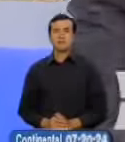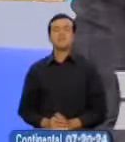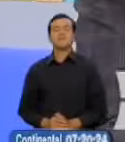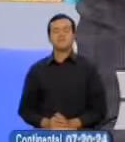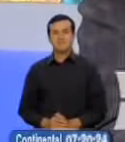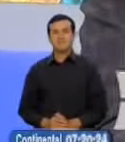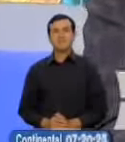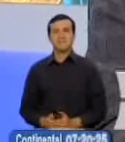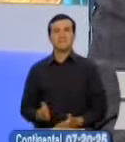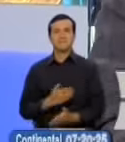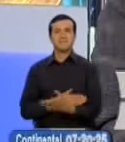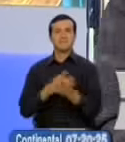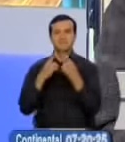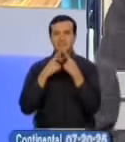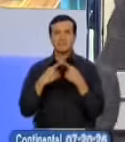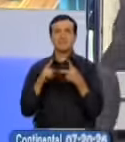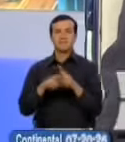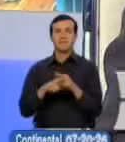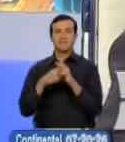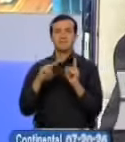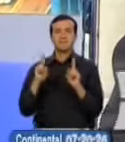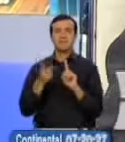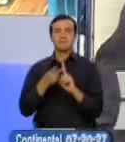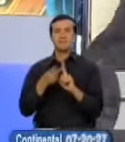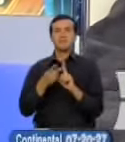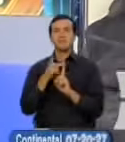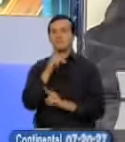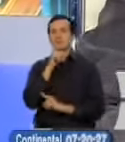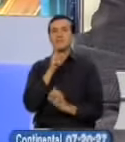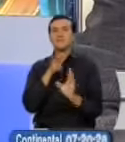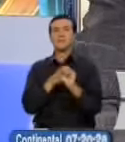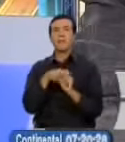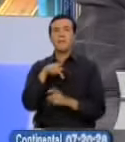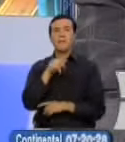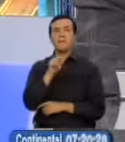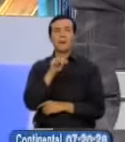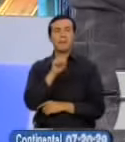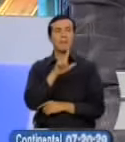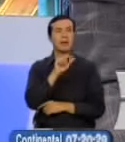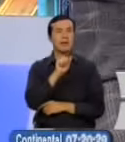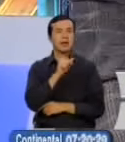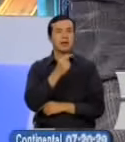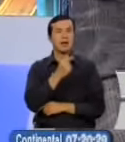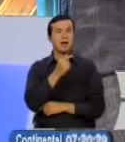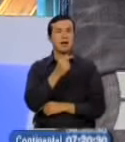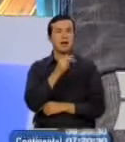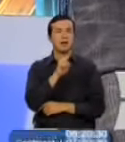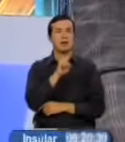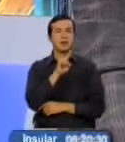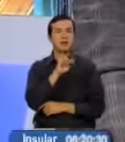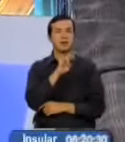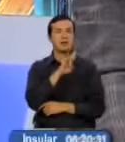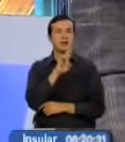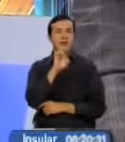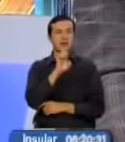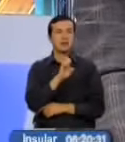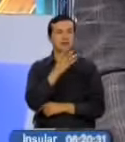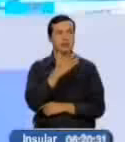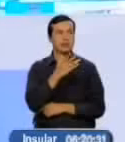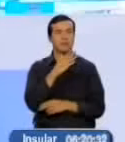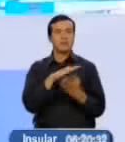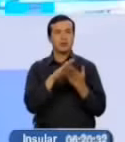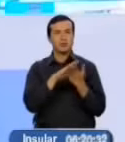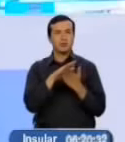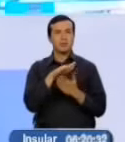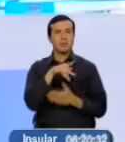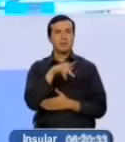Bueno, como habíamos anunciado, entramos al segundo bloque. Tenemos la presencia de Pamela Aguirre, Falconi, perdón, Pamela Falconi,